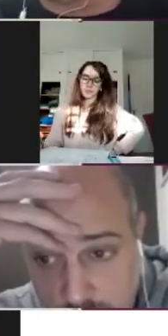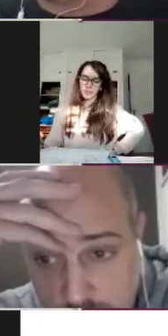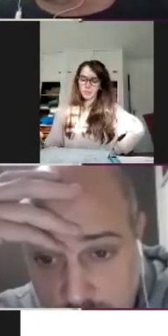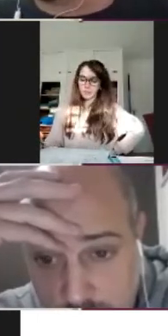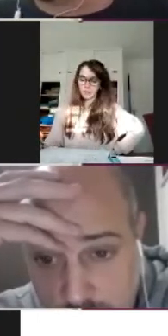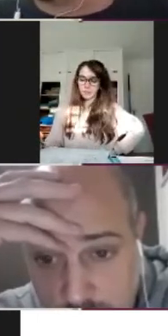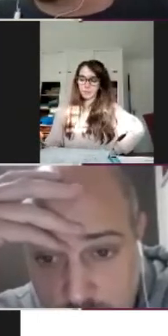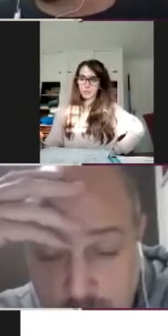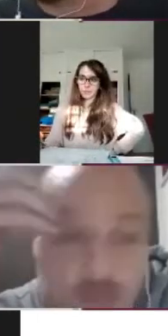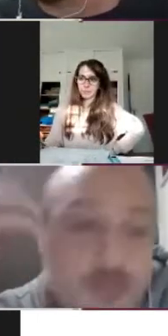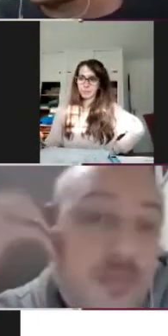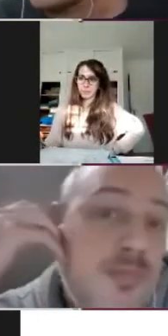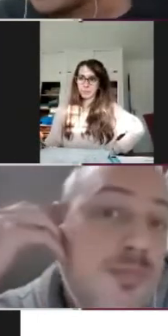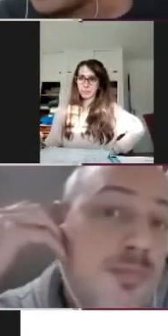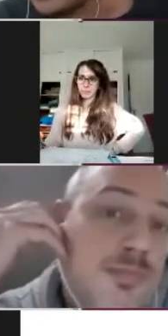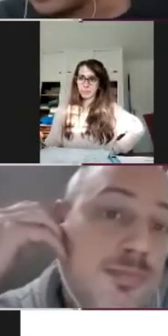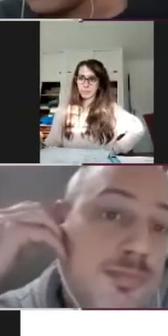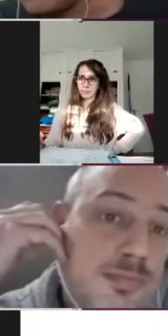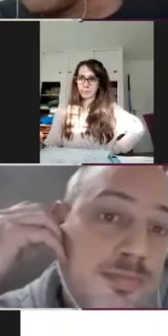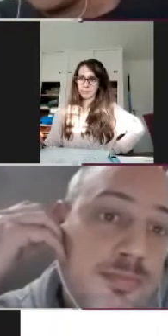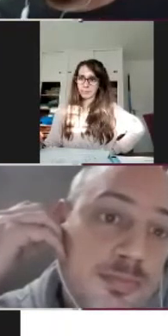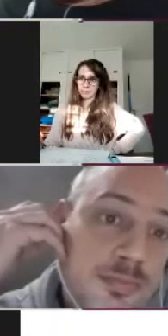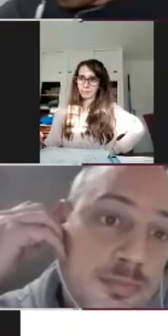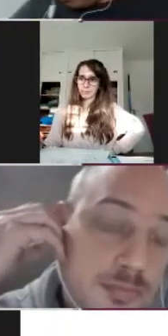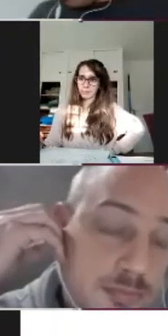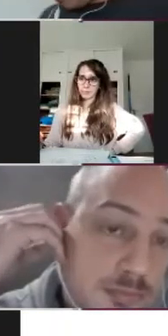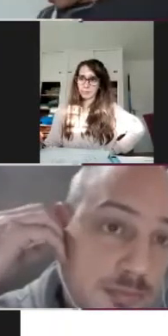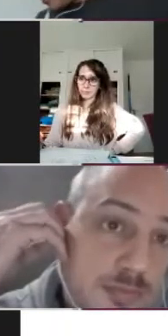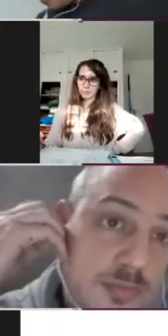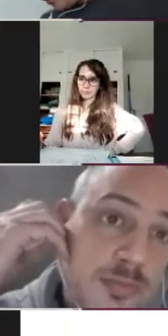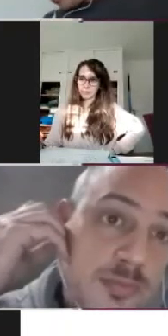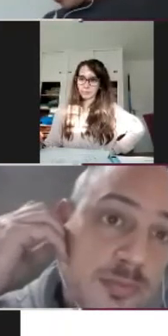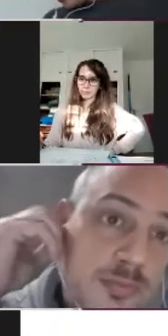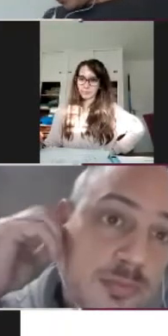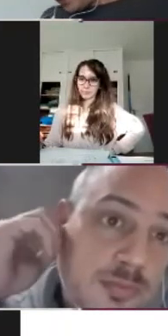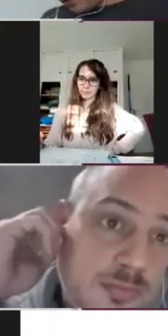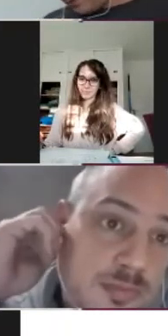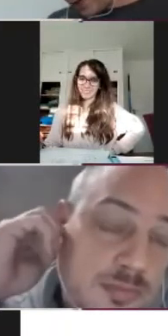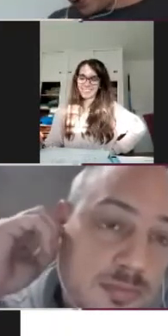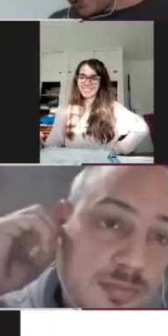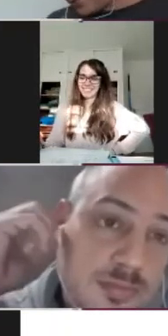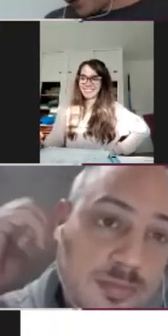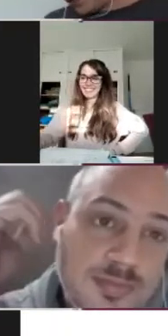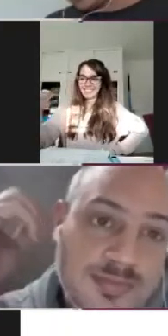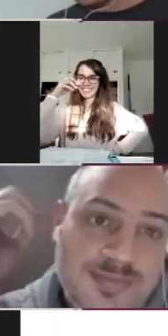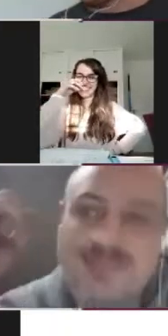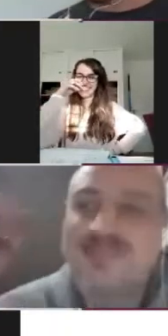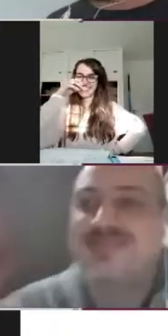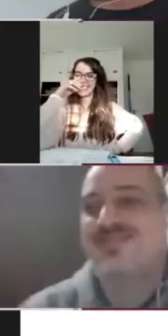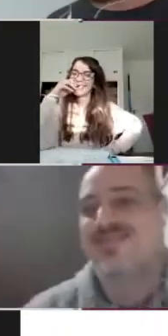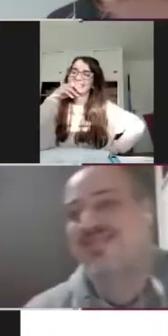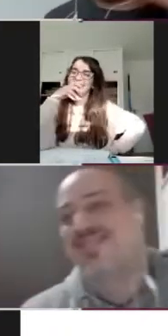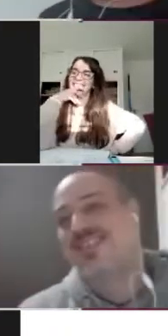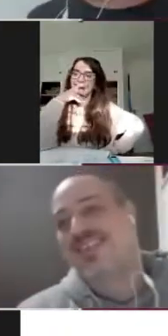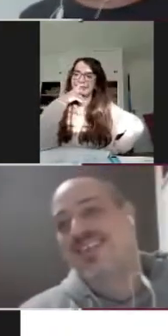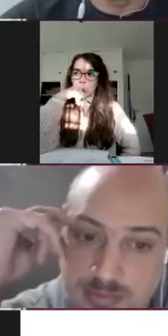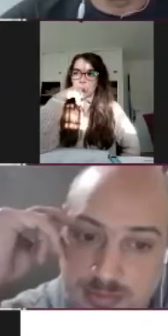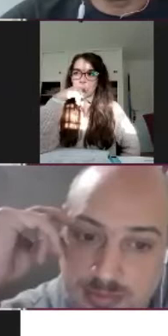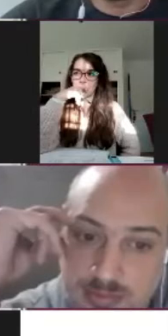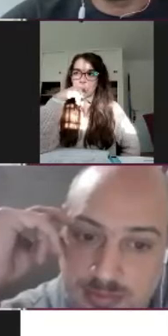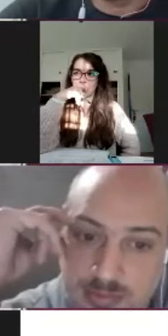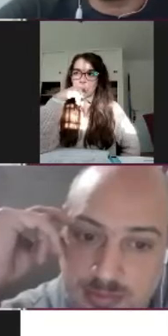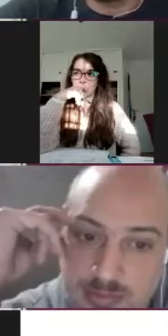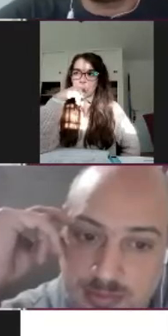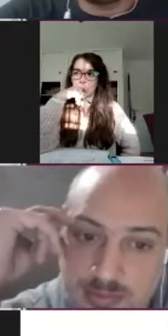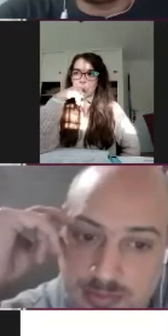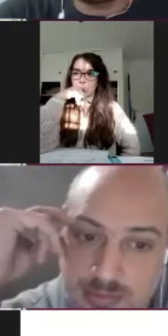115, mirá. ¿Ves? Ahora sí está ¿Qué bien tal? parado, ¿eh? ¿Qué tal? Pero Pero déjame hablar. hay que saber leer esas cosas viejas, ¿no? Bueno,